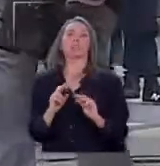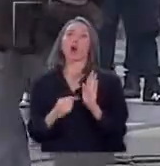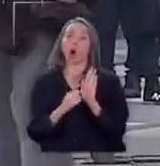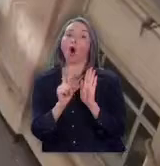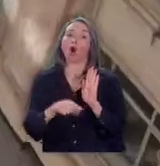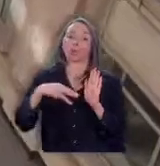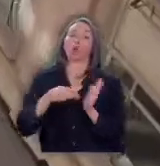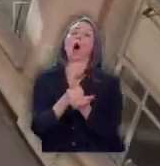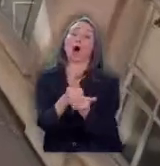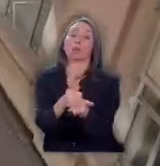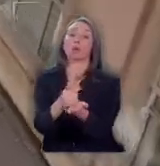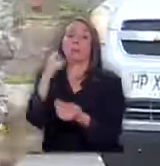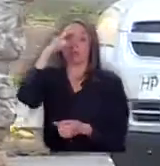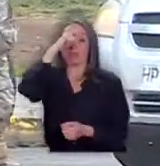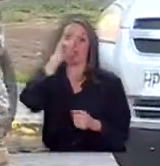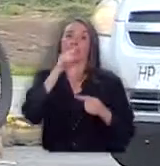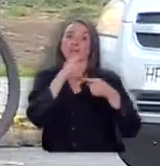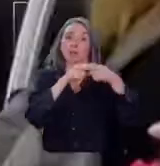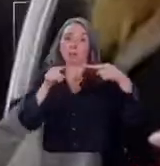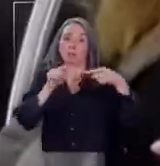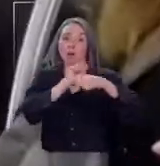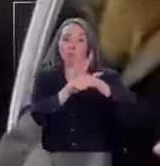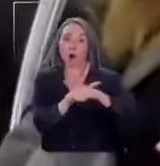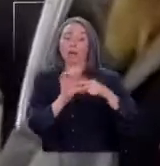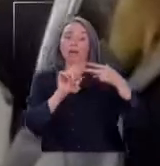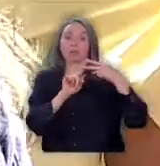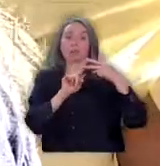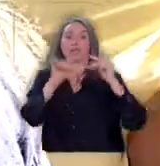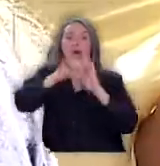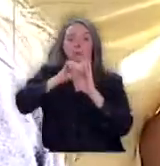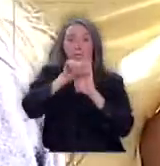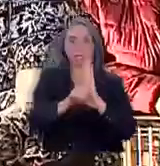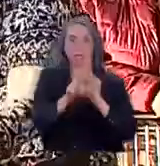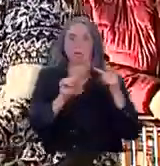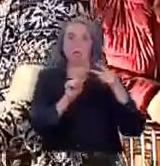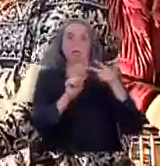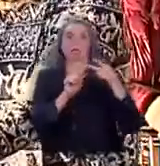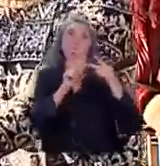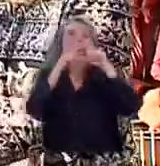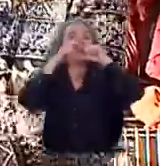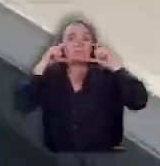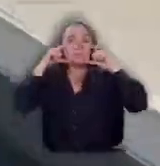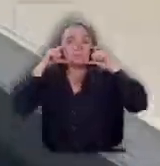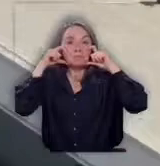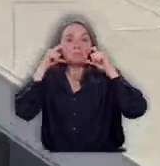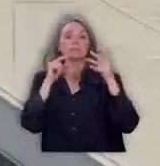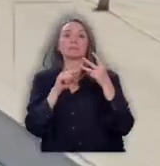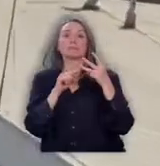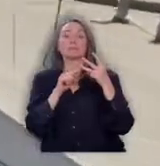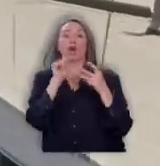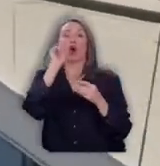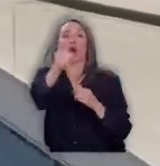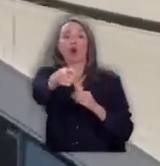días más complejos primero la cuarentena luego las mascarillas y ahora distanciamiento social oblig todo sea para evitar más